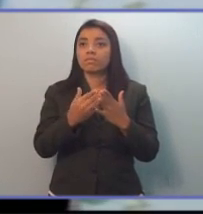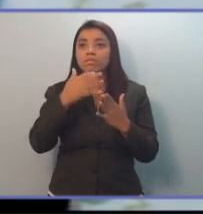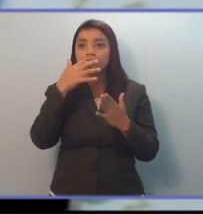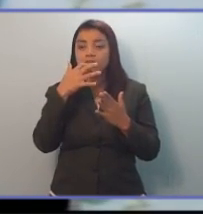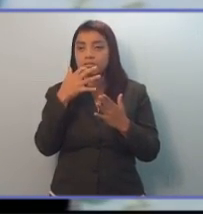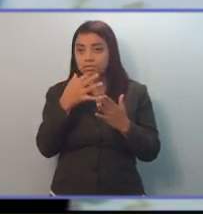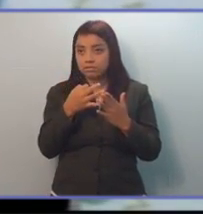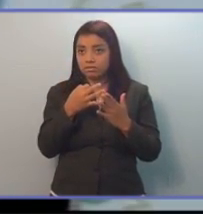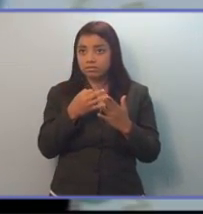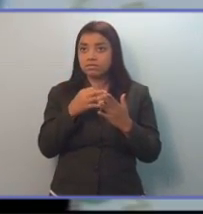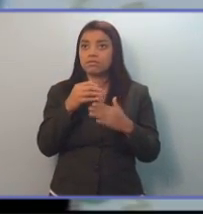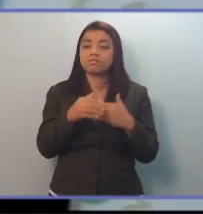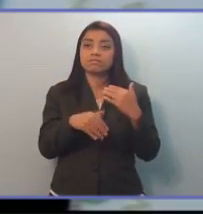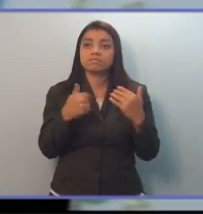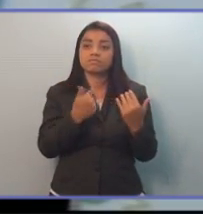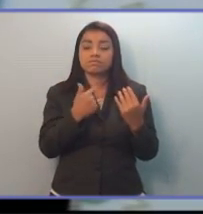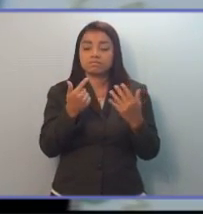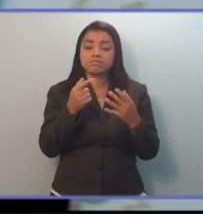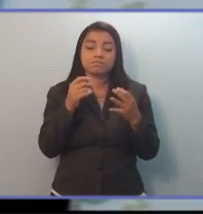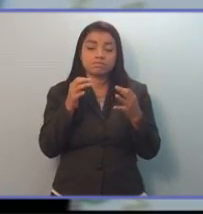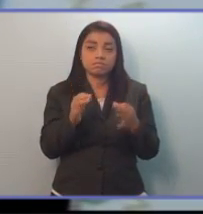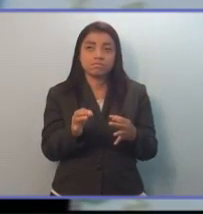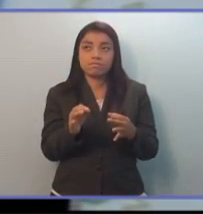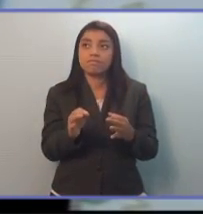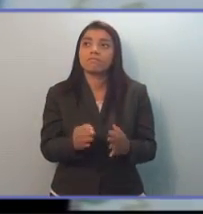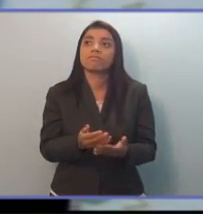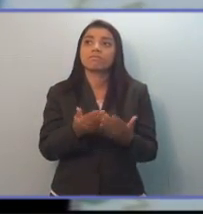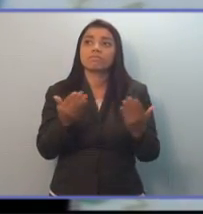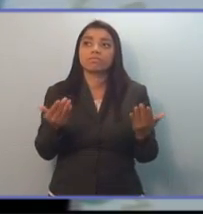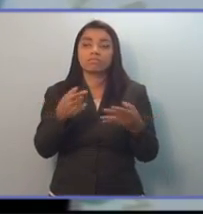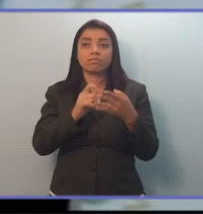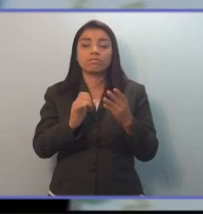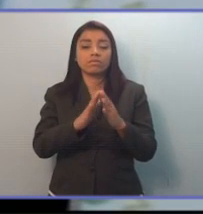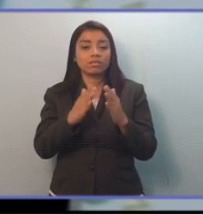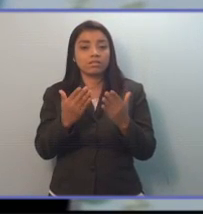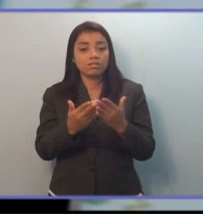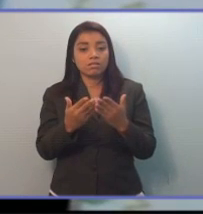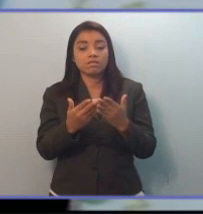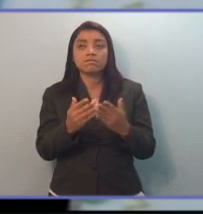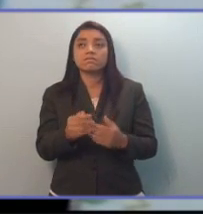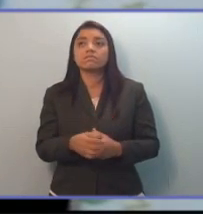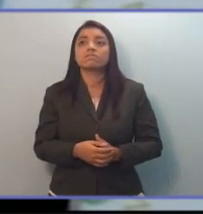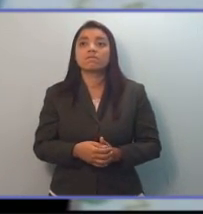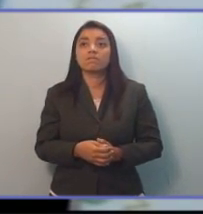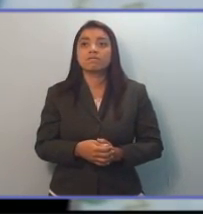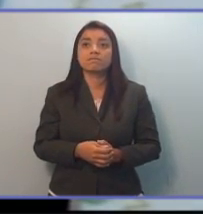establece las bases para un Estado constitucional de derecho. O sea,